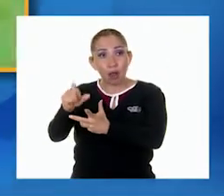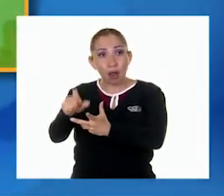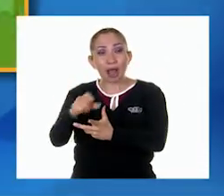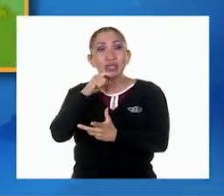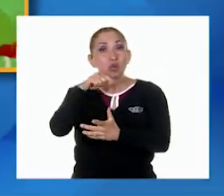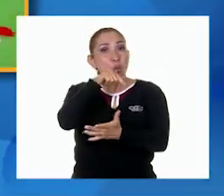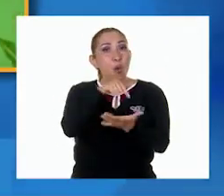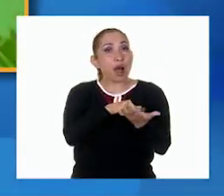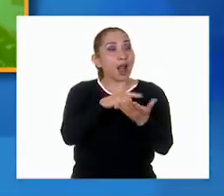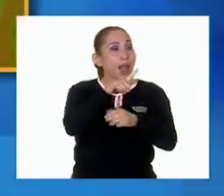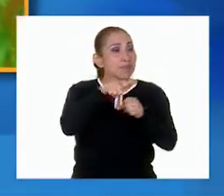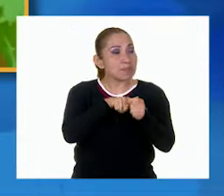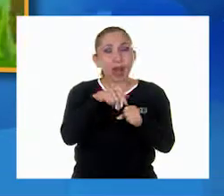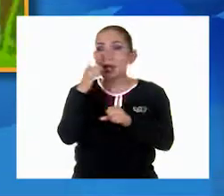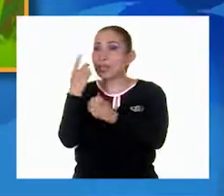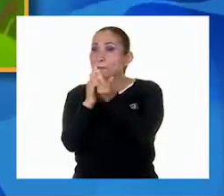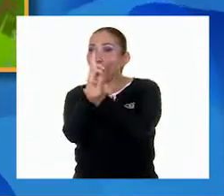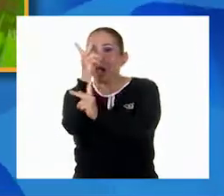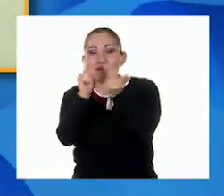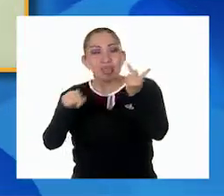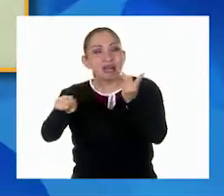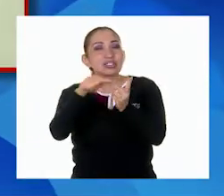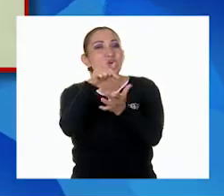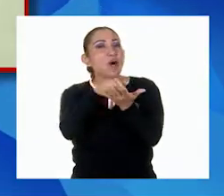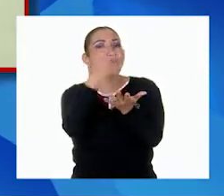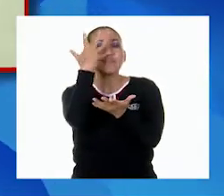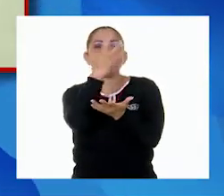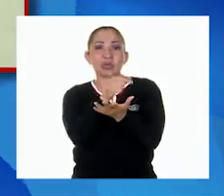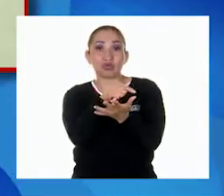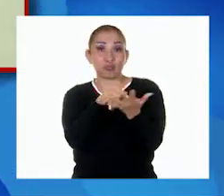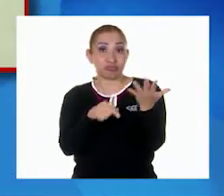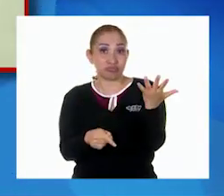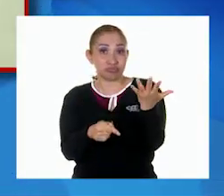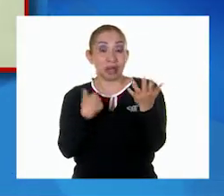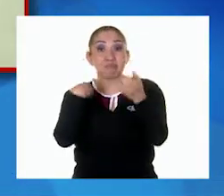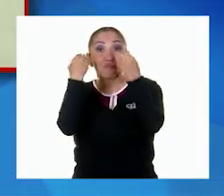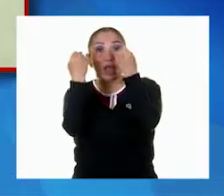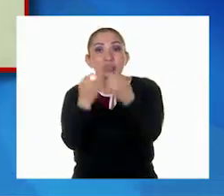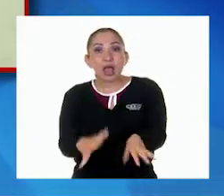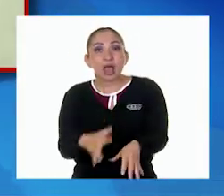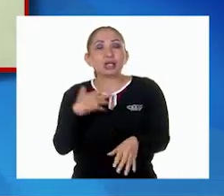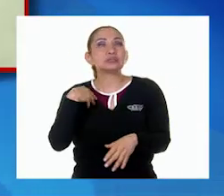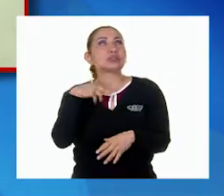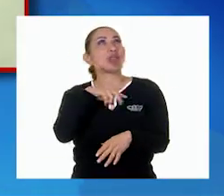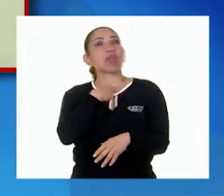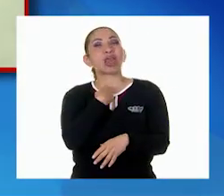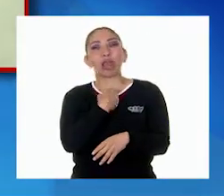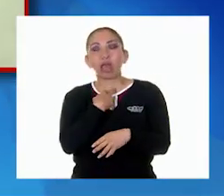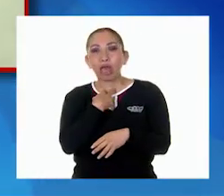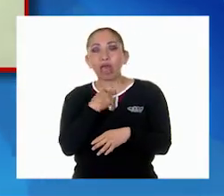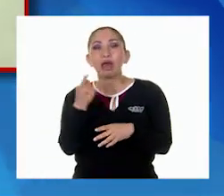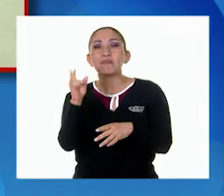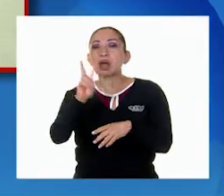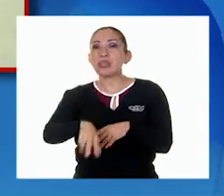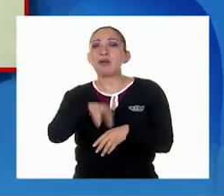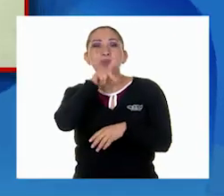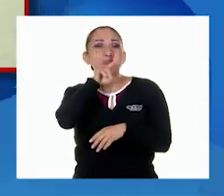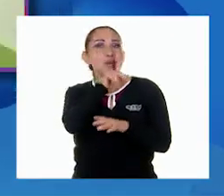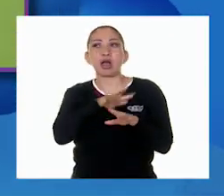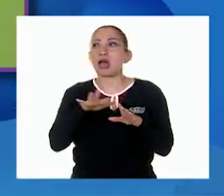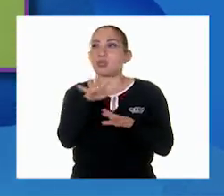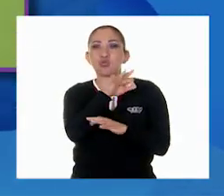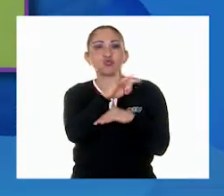de animales y plantas y aportan bellos paisajes. Perderlos es una de las grandes preocupaciones